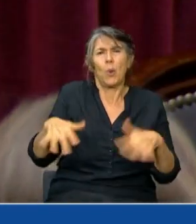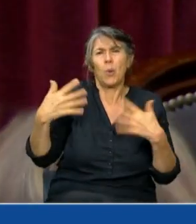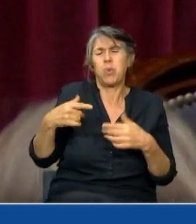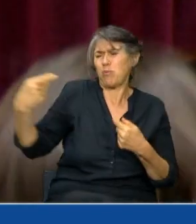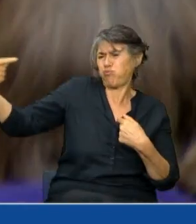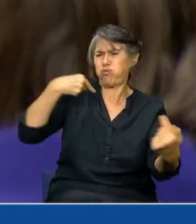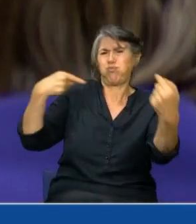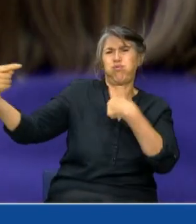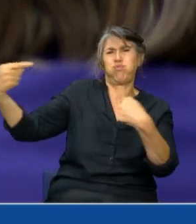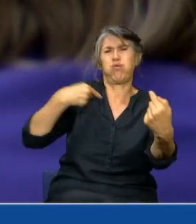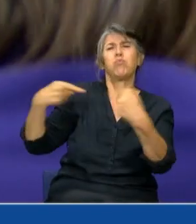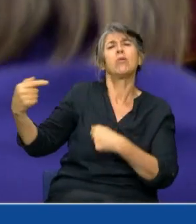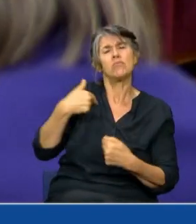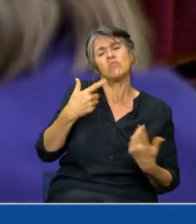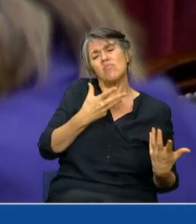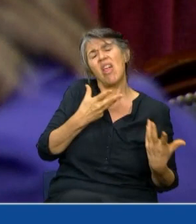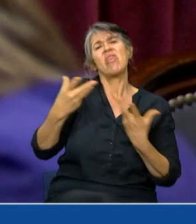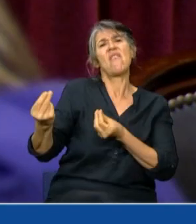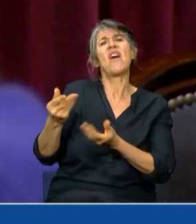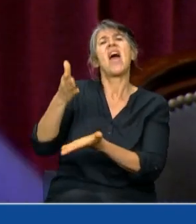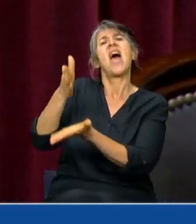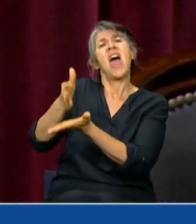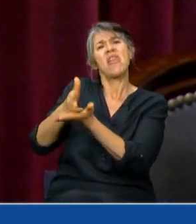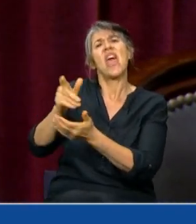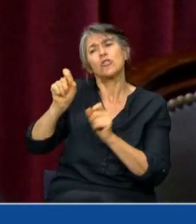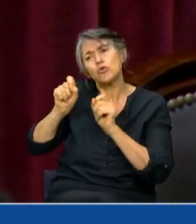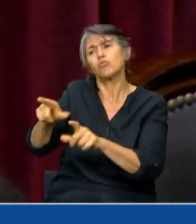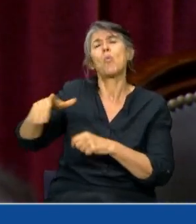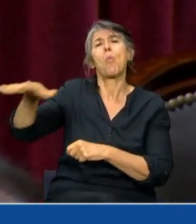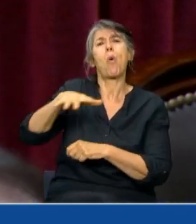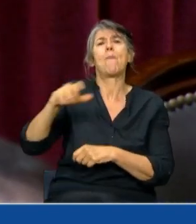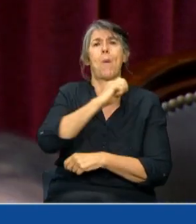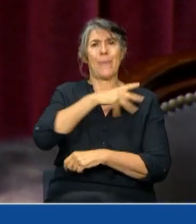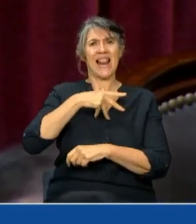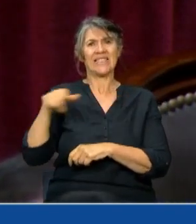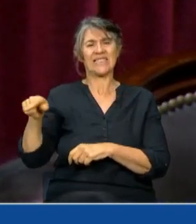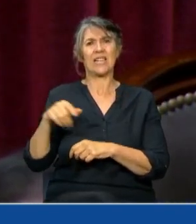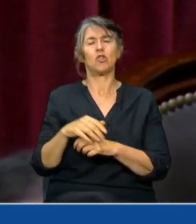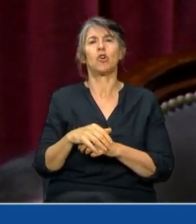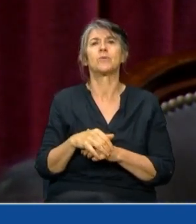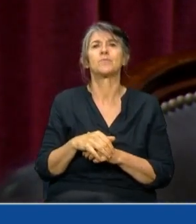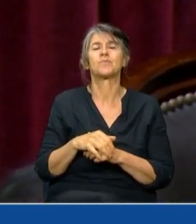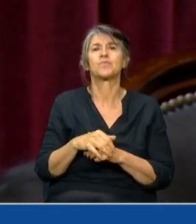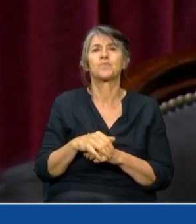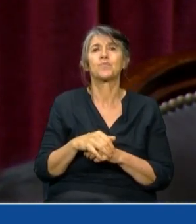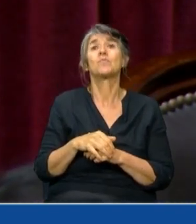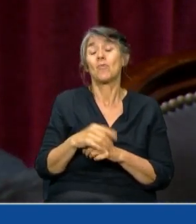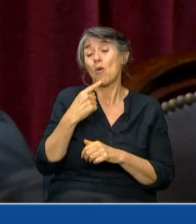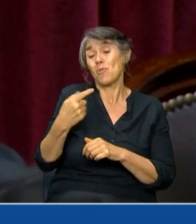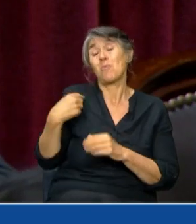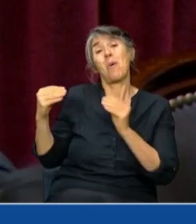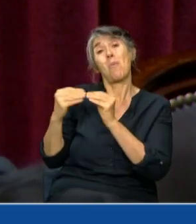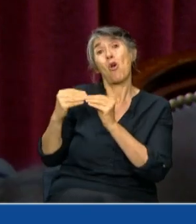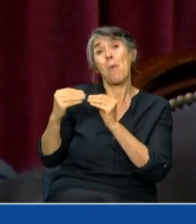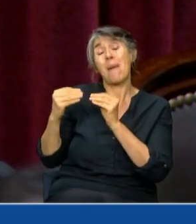ataques por nuestra defensa al derecho a autodeterminación del pueblo palestino. Pero, como dijo mi compañera